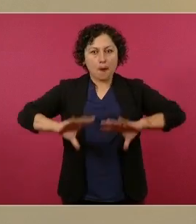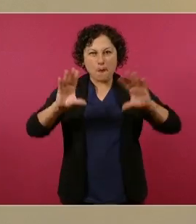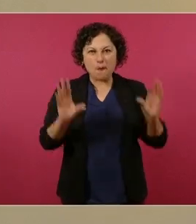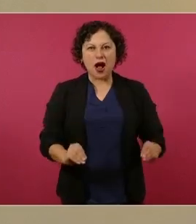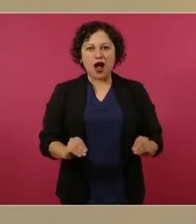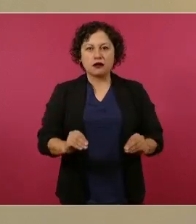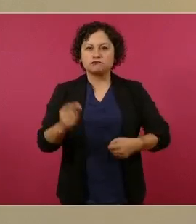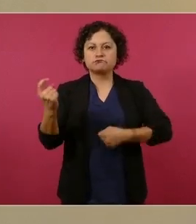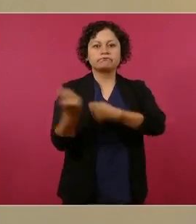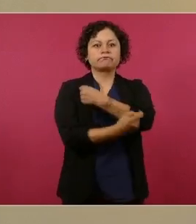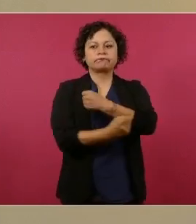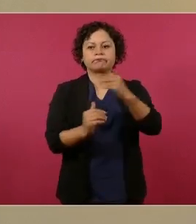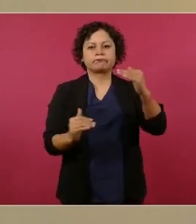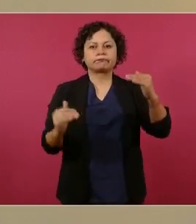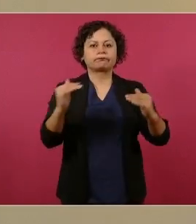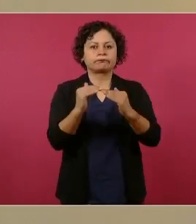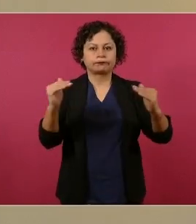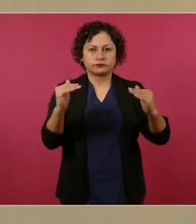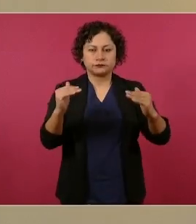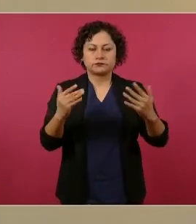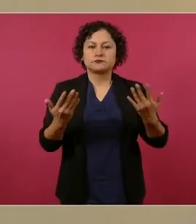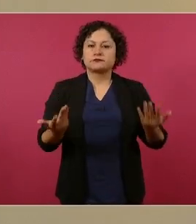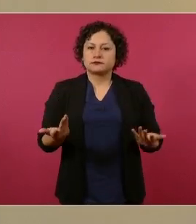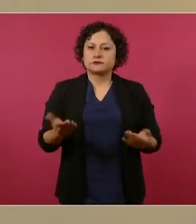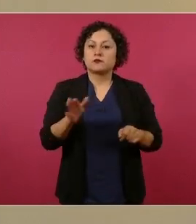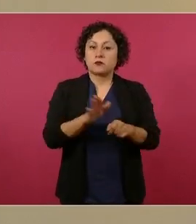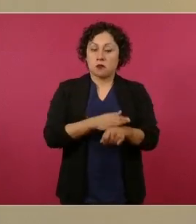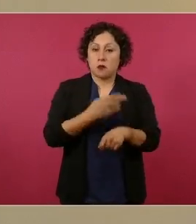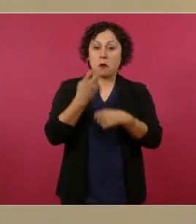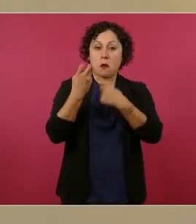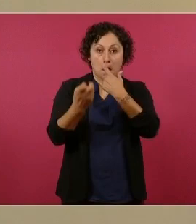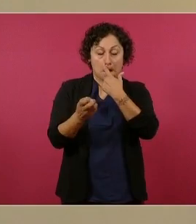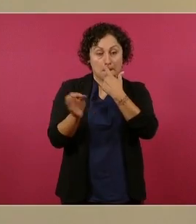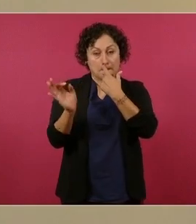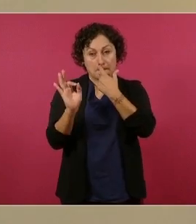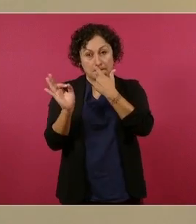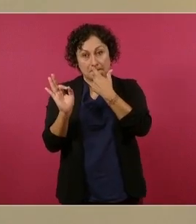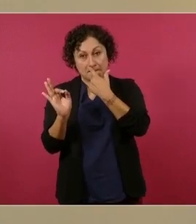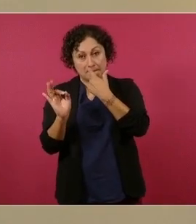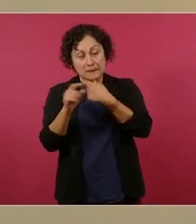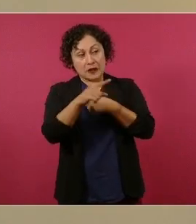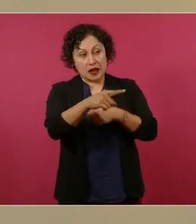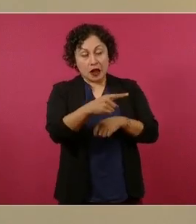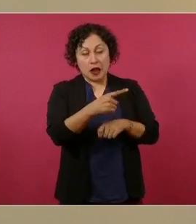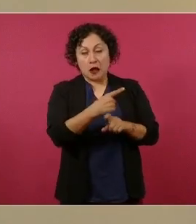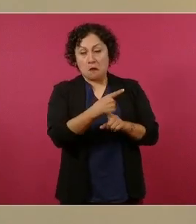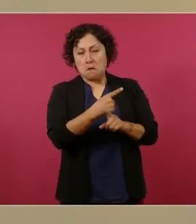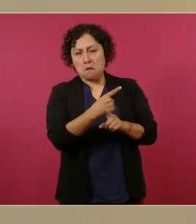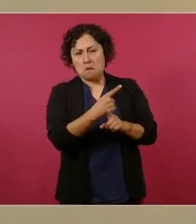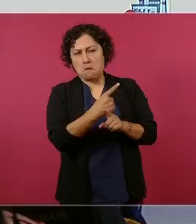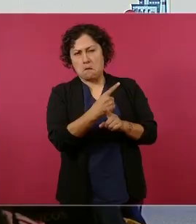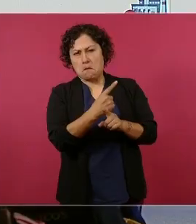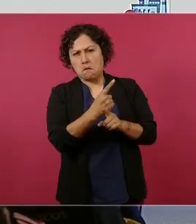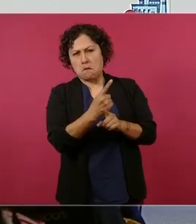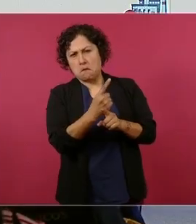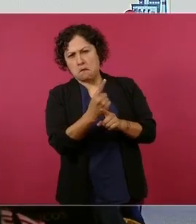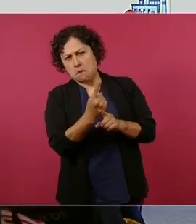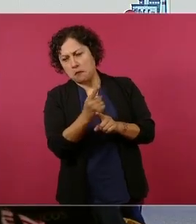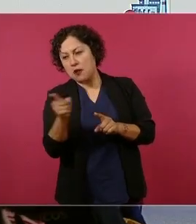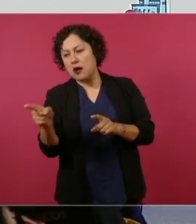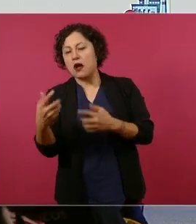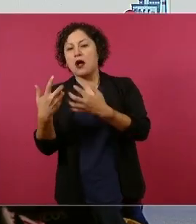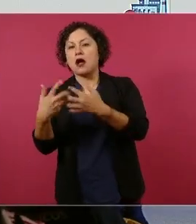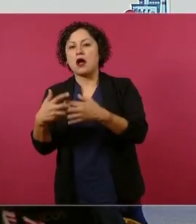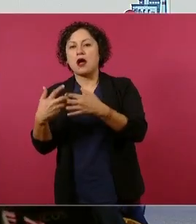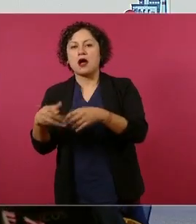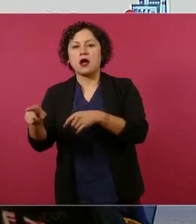para poder mantener ese balance. Es por eso que una afectación en un momento de exigencia a la red puede provocar una perturbación. Pero